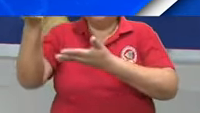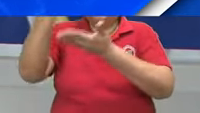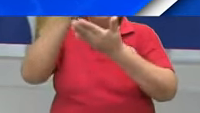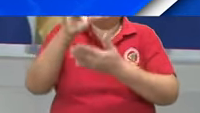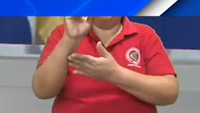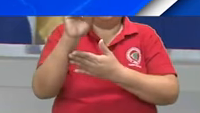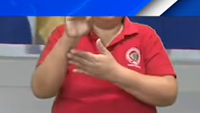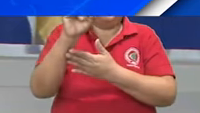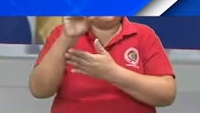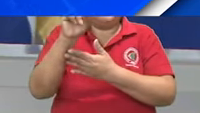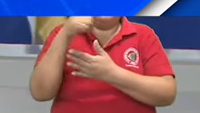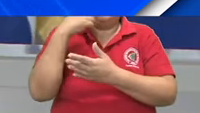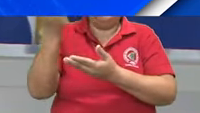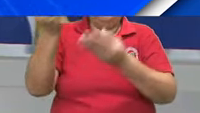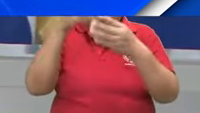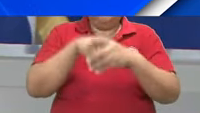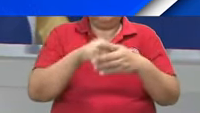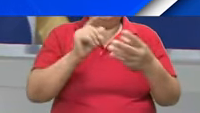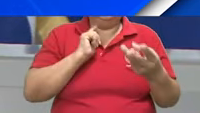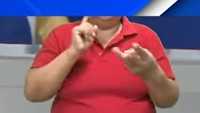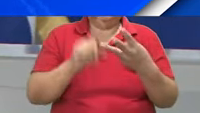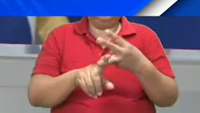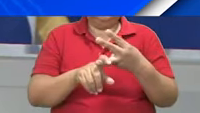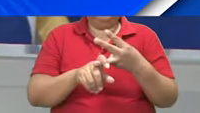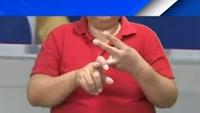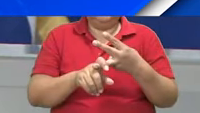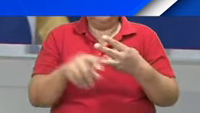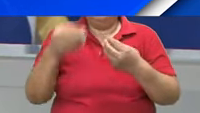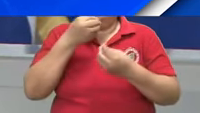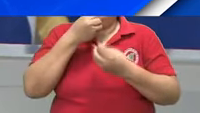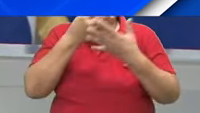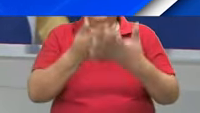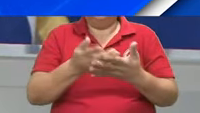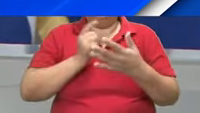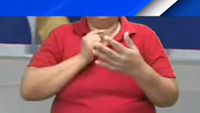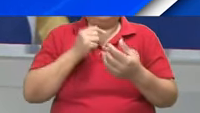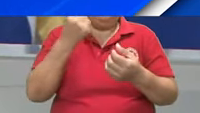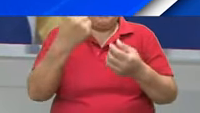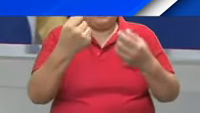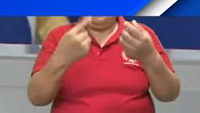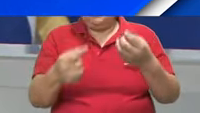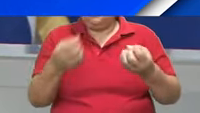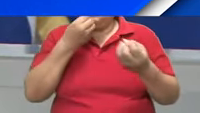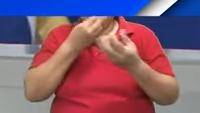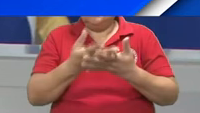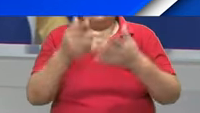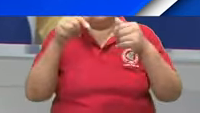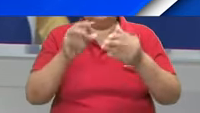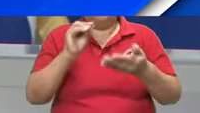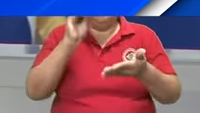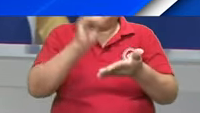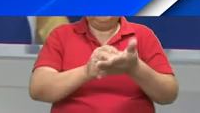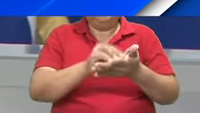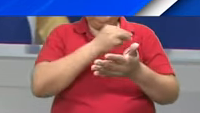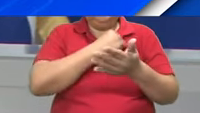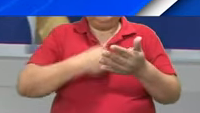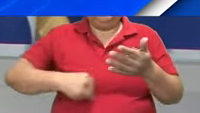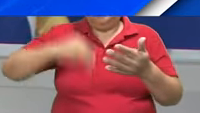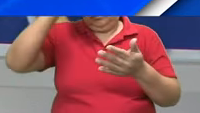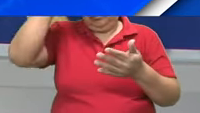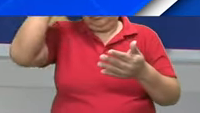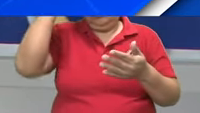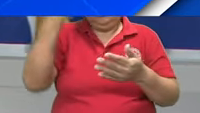donantes y proveedores de fondos, información desactualizada en el registro del Ministerio